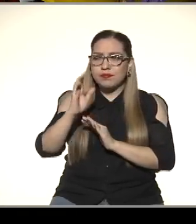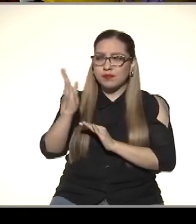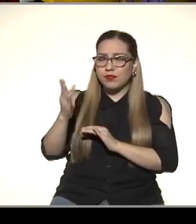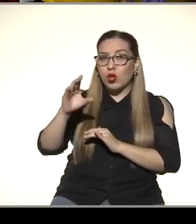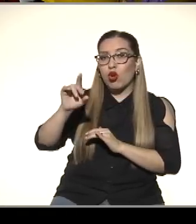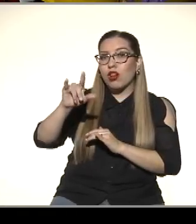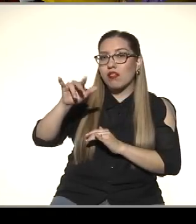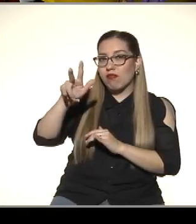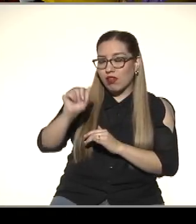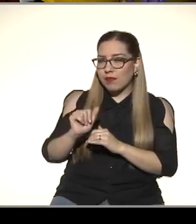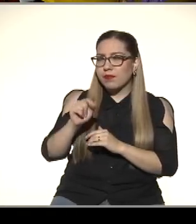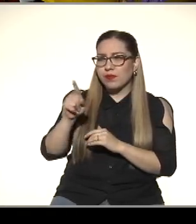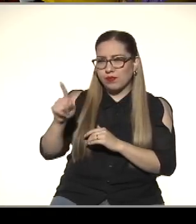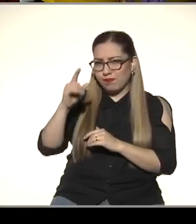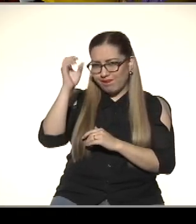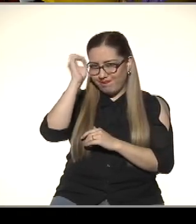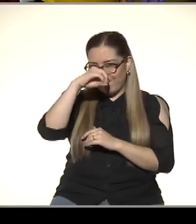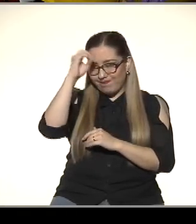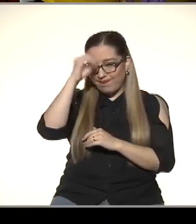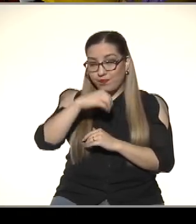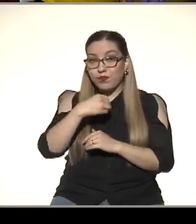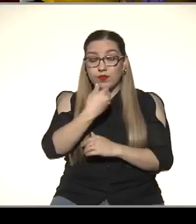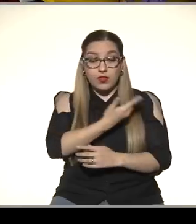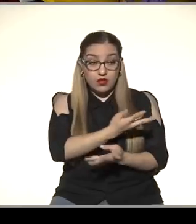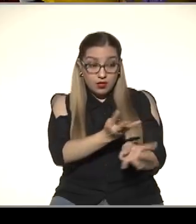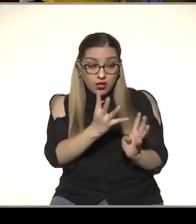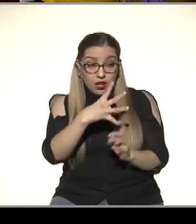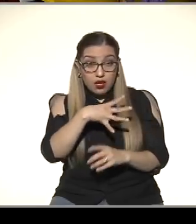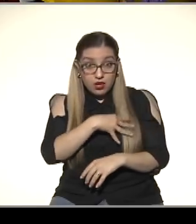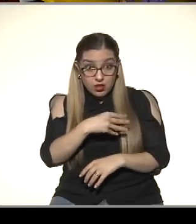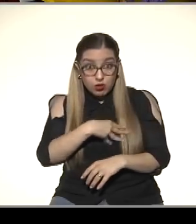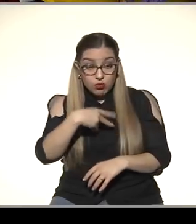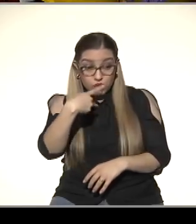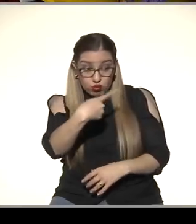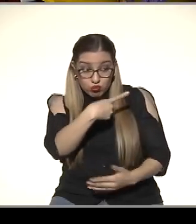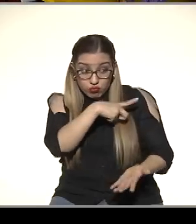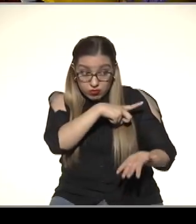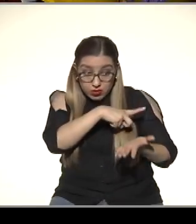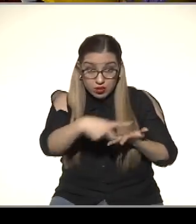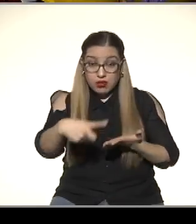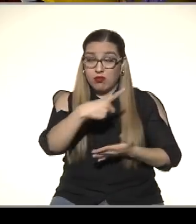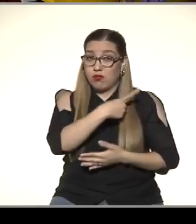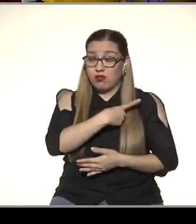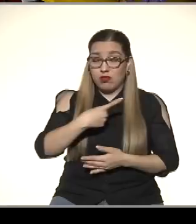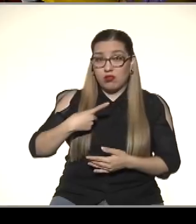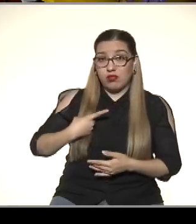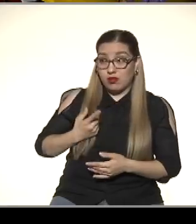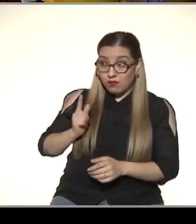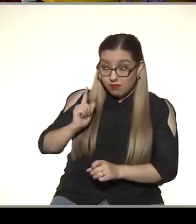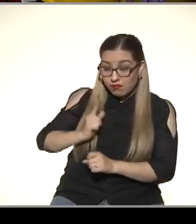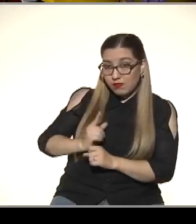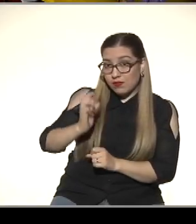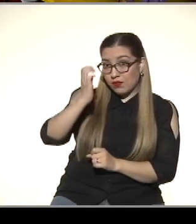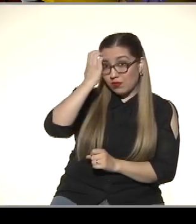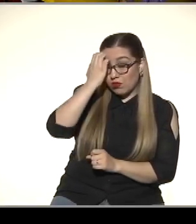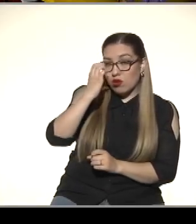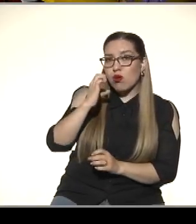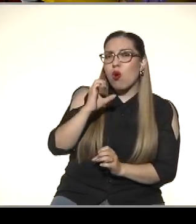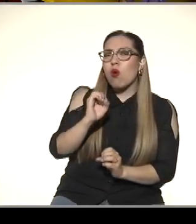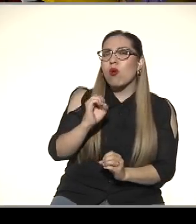que los hijos tienen derecho a enterarse de estas cosas? Me refiero a cuando ellos no se han dado cuenta. ¿Es algo que hay